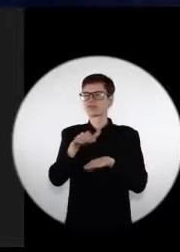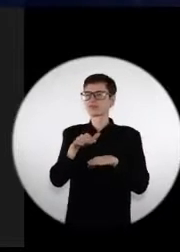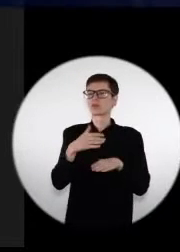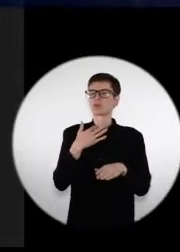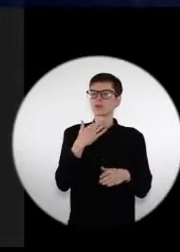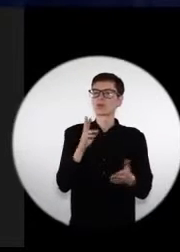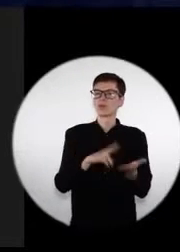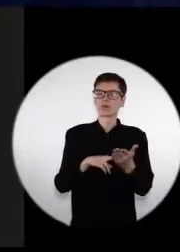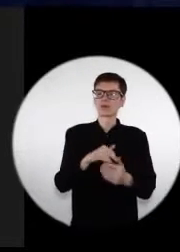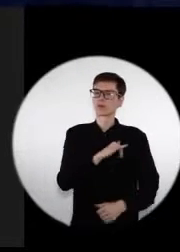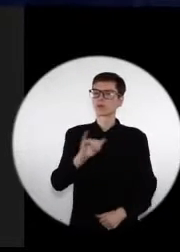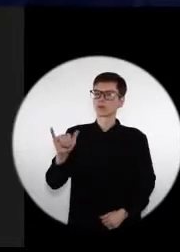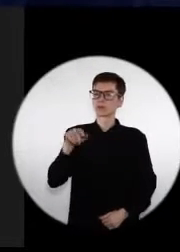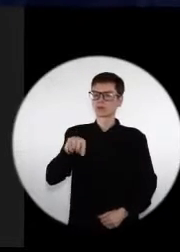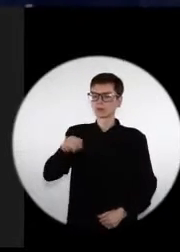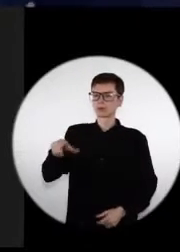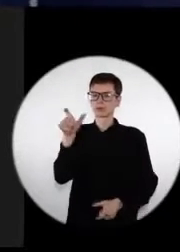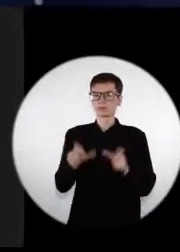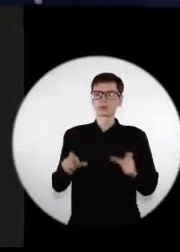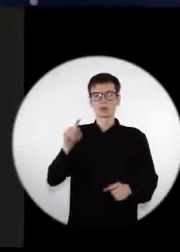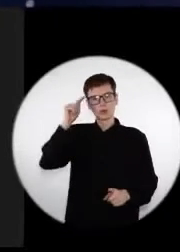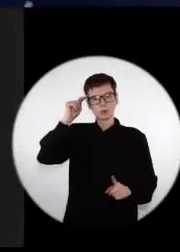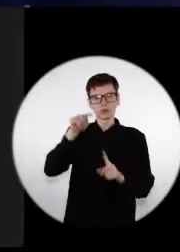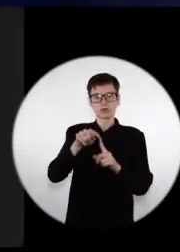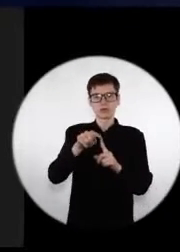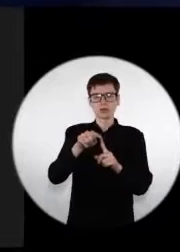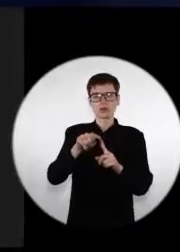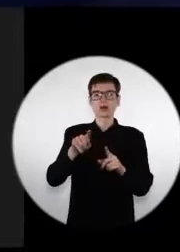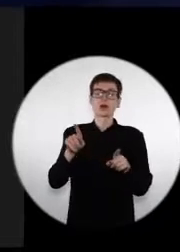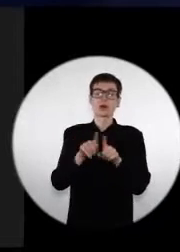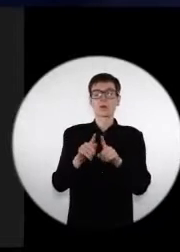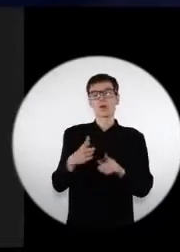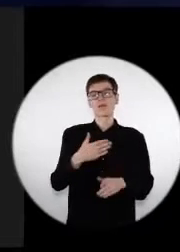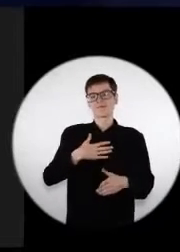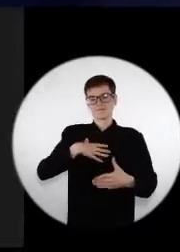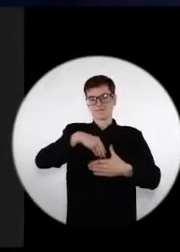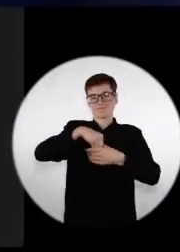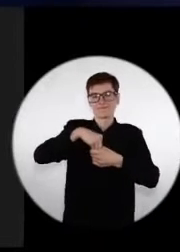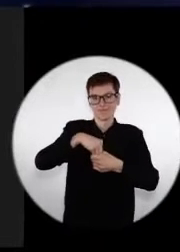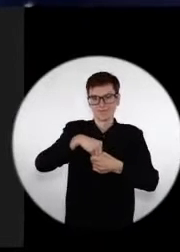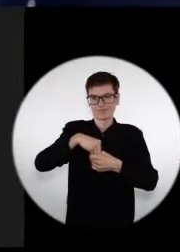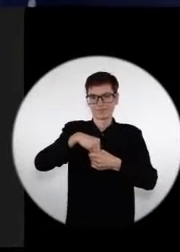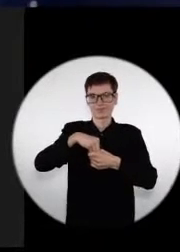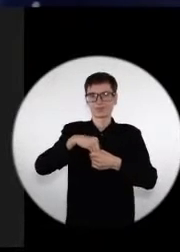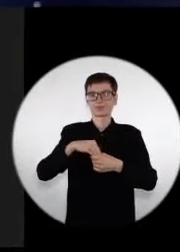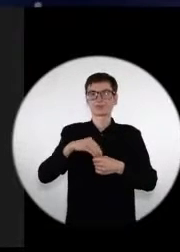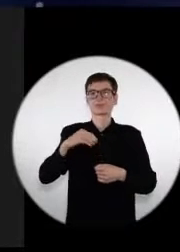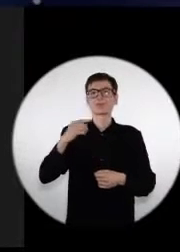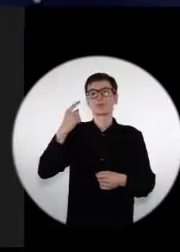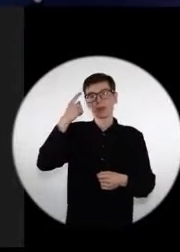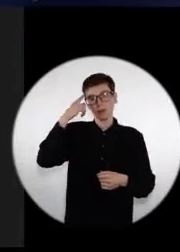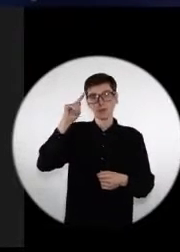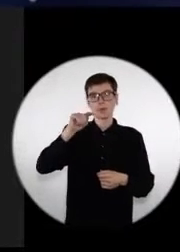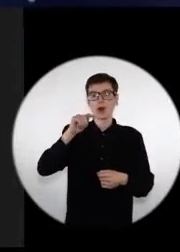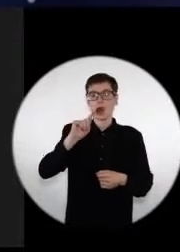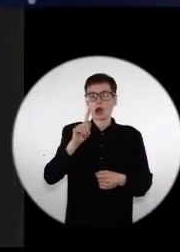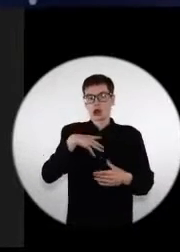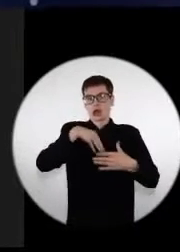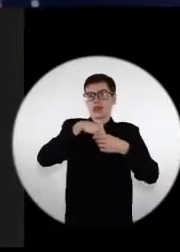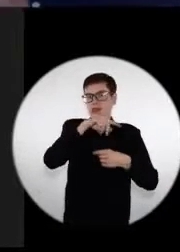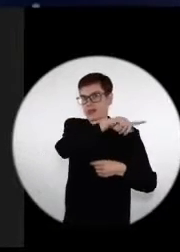inmediatamente se siente mayor rechazo de parte de las comunidades con discapacidad porque porque aparecen ellos prefieren